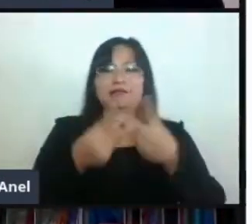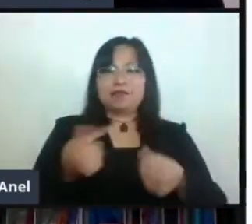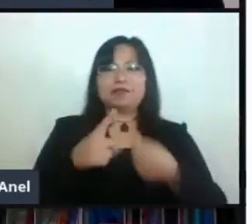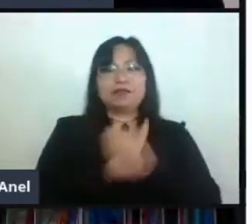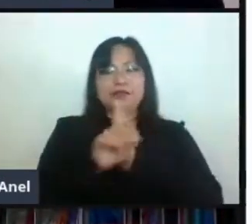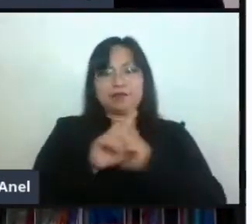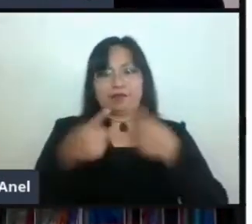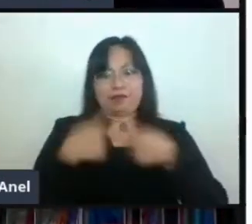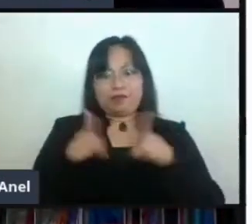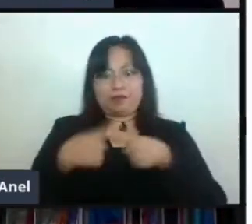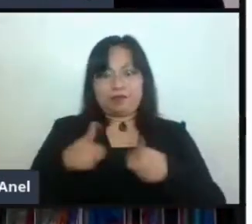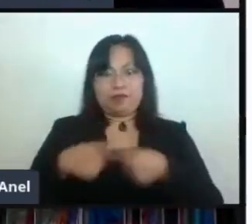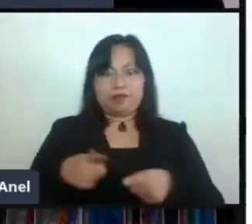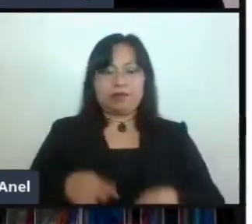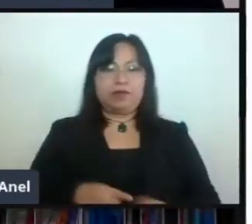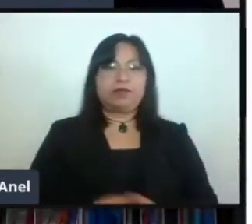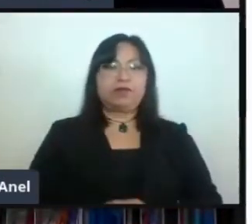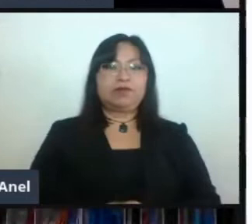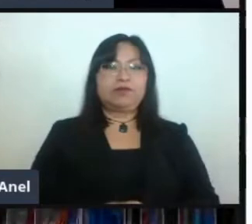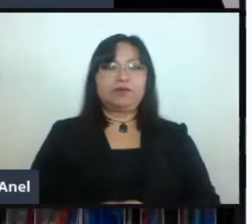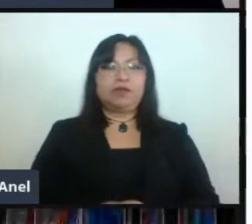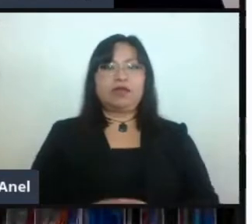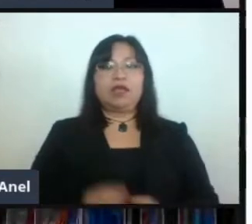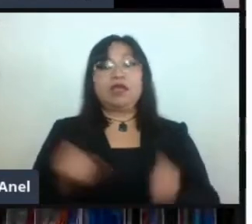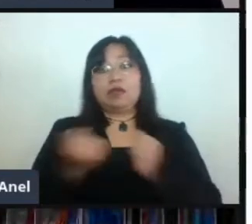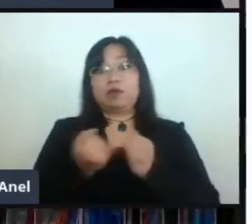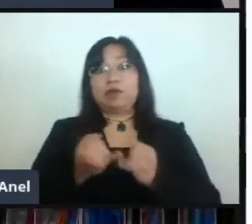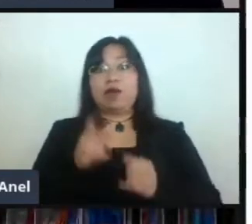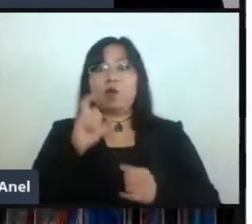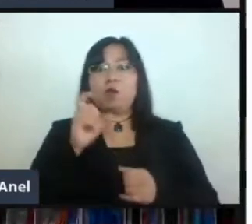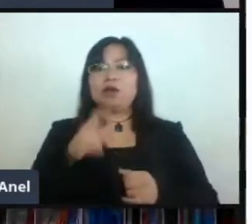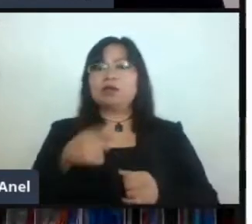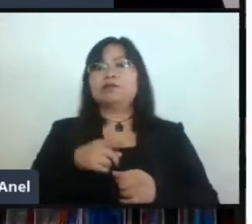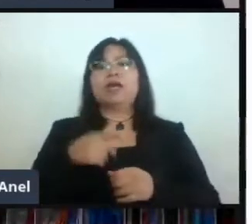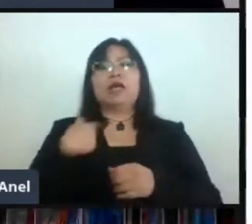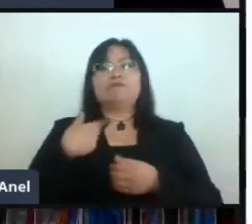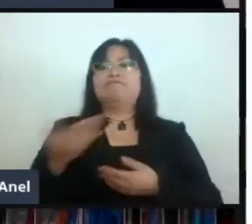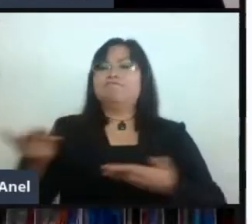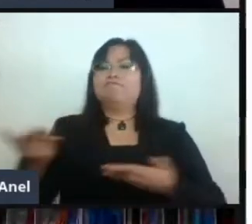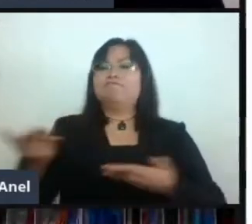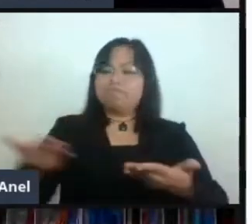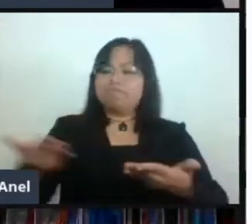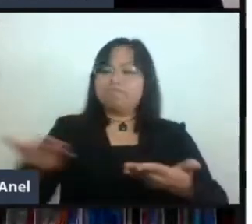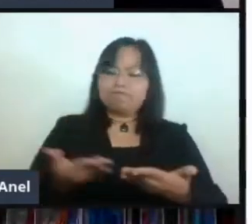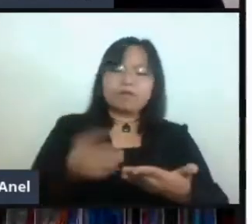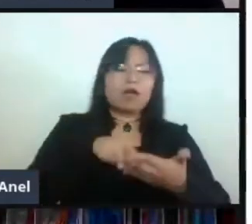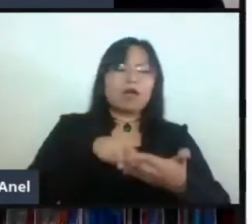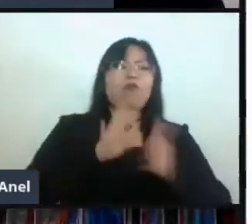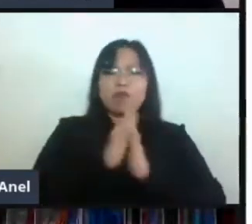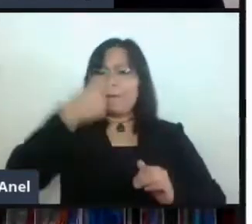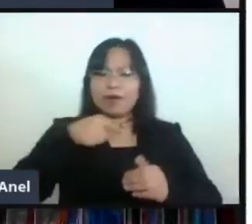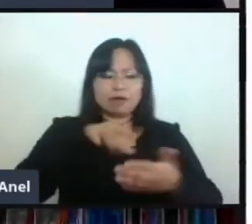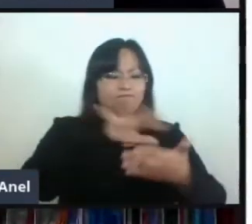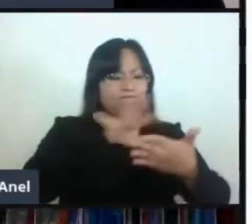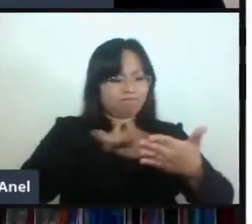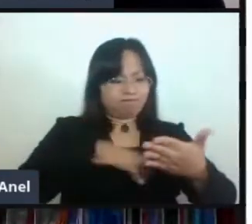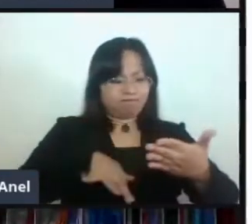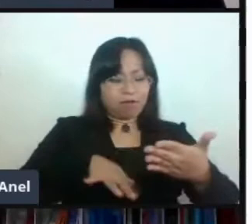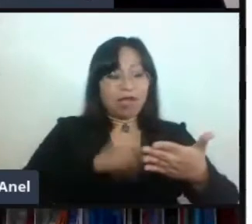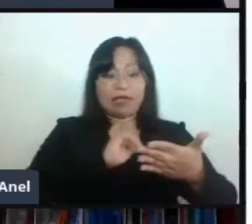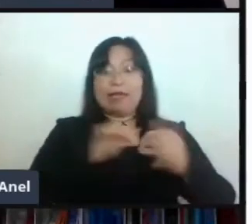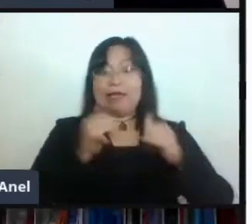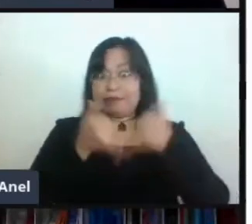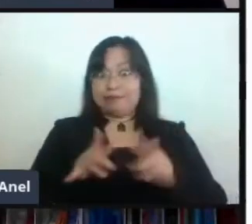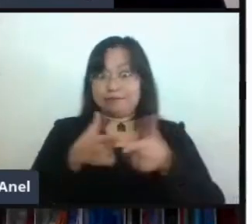resolvió el problema, el texto te motivó a inventar otro final, ¿qué mejoras harías a tu trabajo? ¿Cómo te